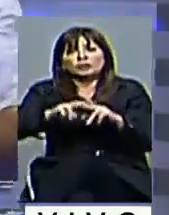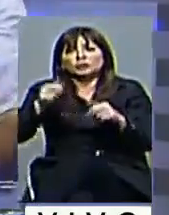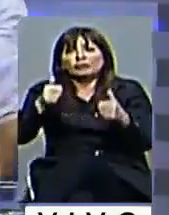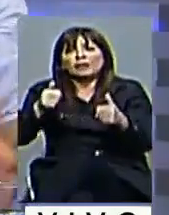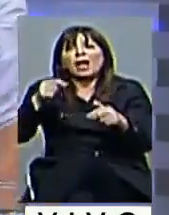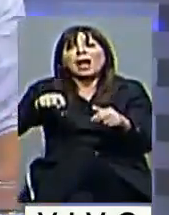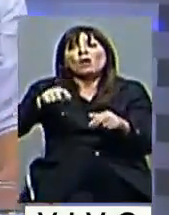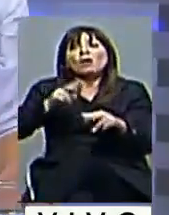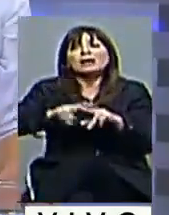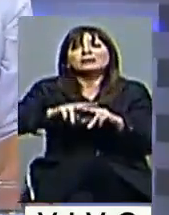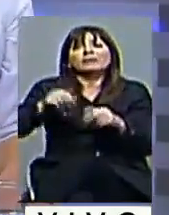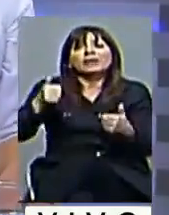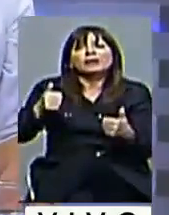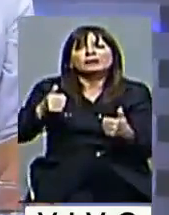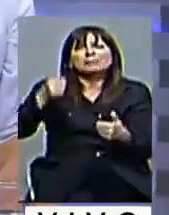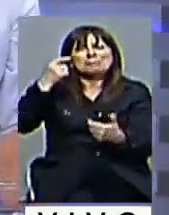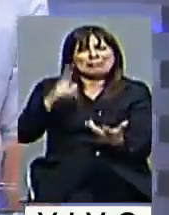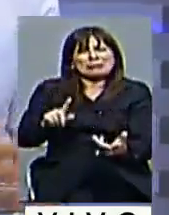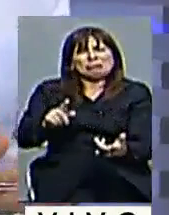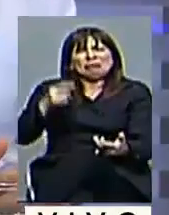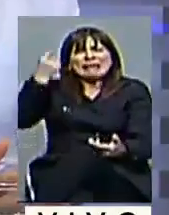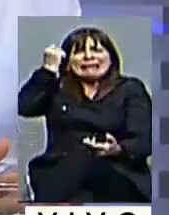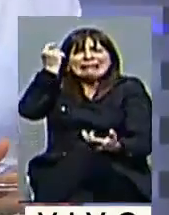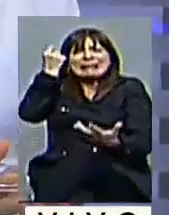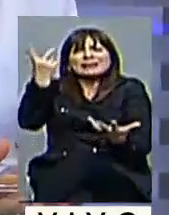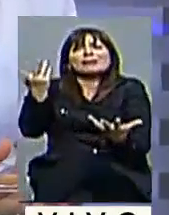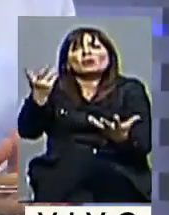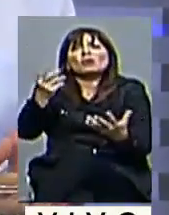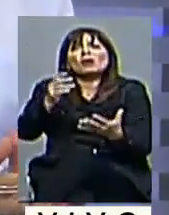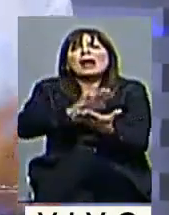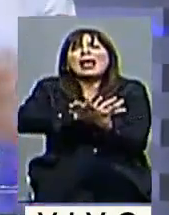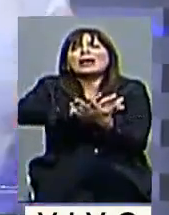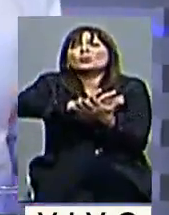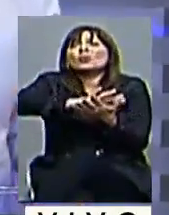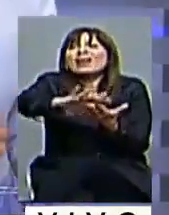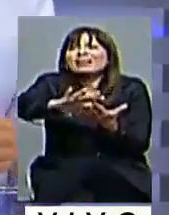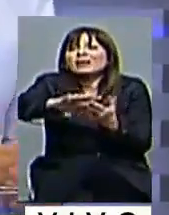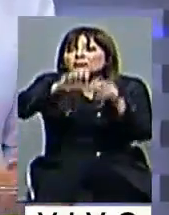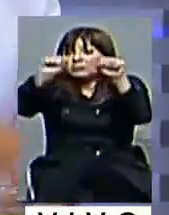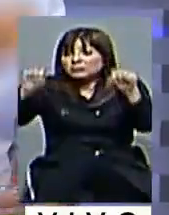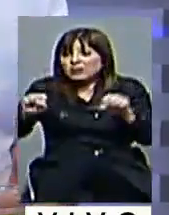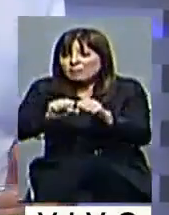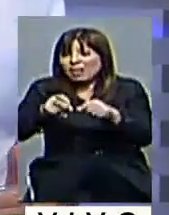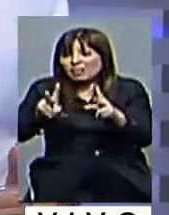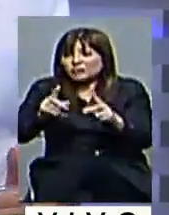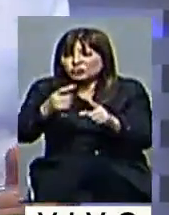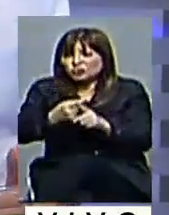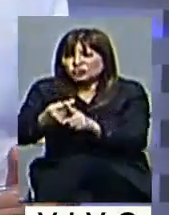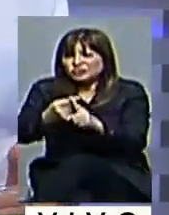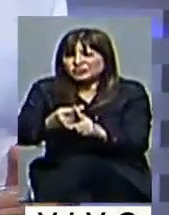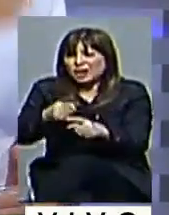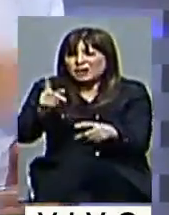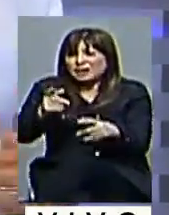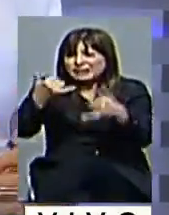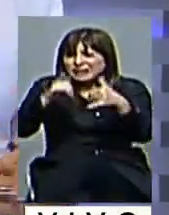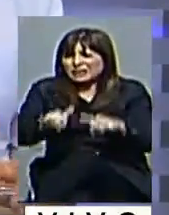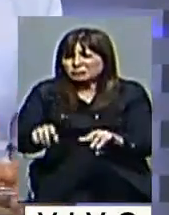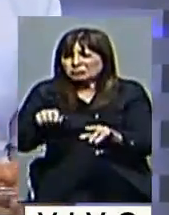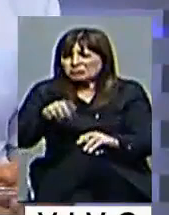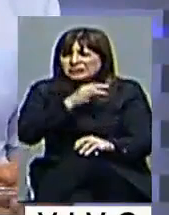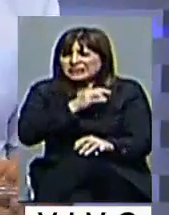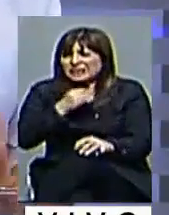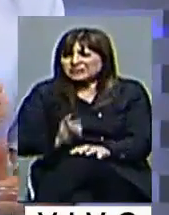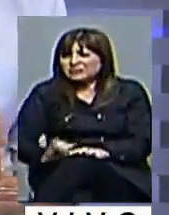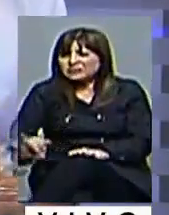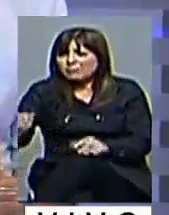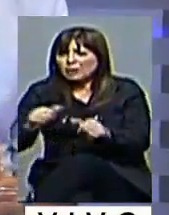el punto es, ¿qué entendemos por gratuidad? Claro. Es distinto entender gratuidad como un sistema de derechos sociales adquirido que se instala en Chile para siempre